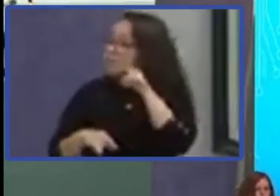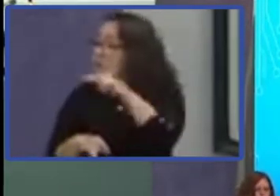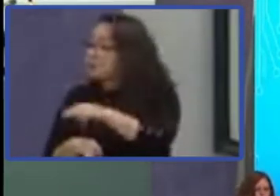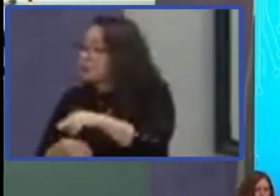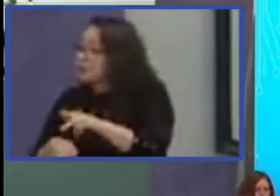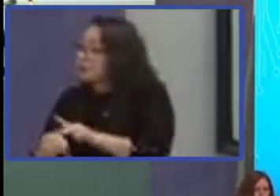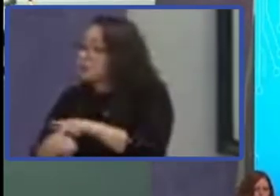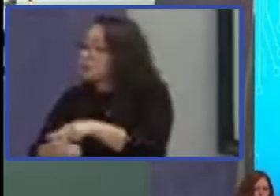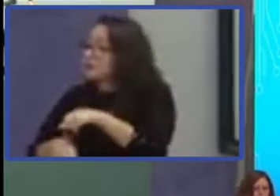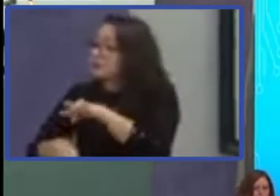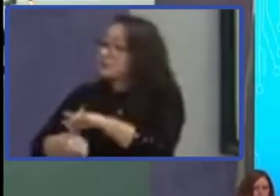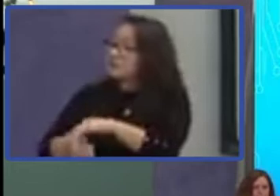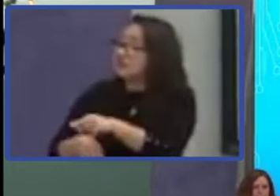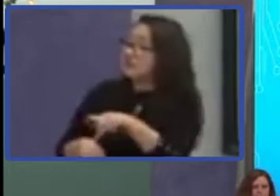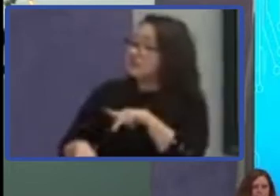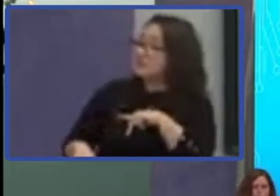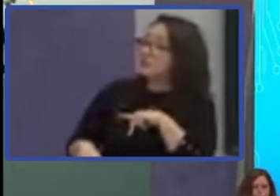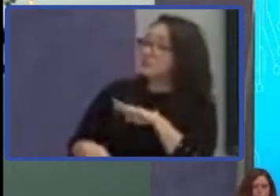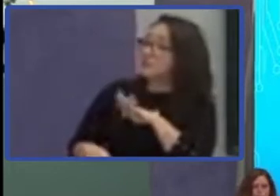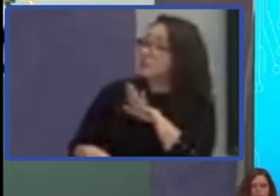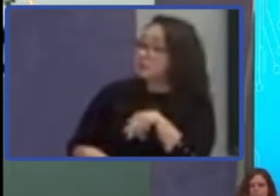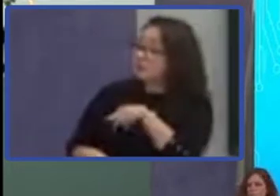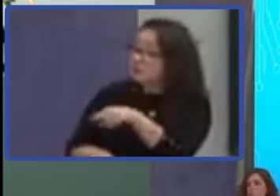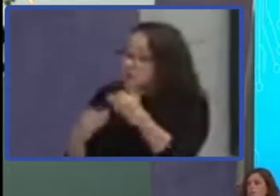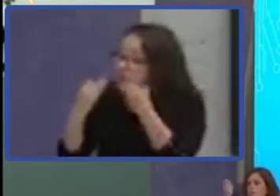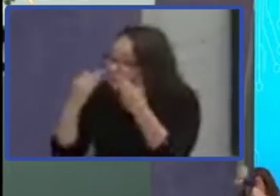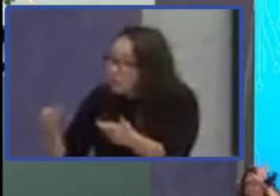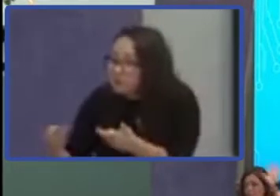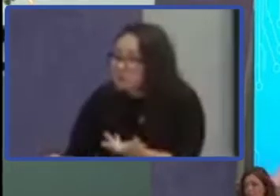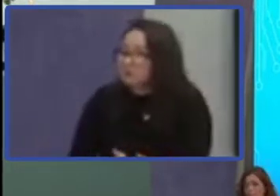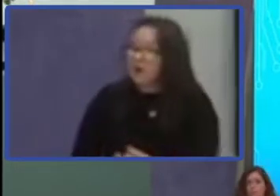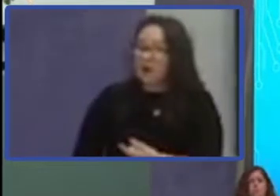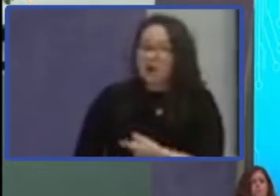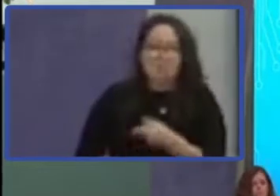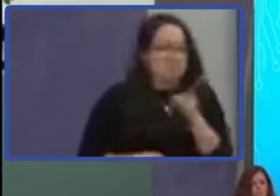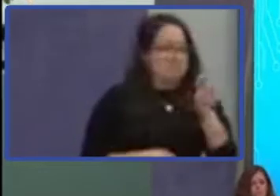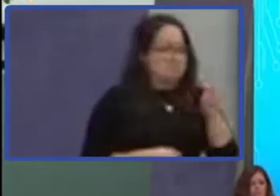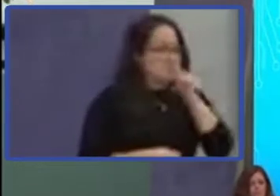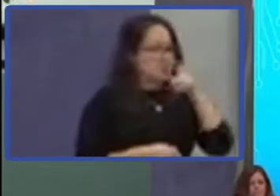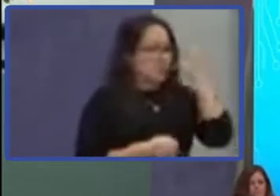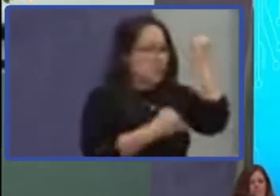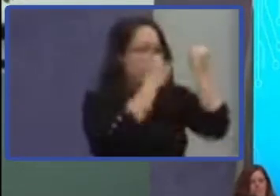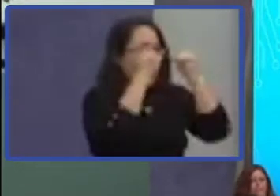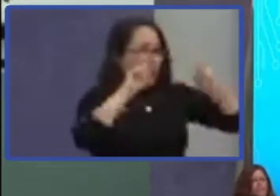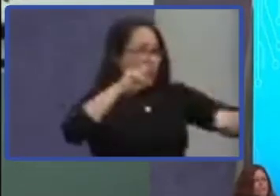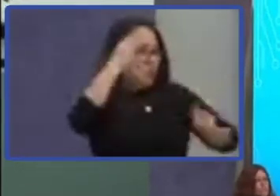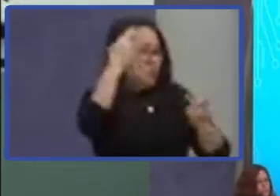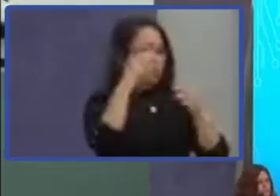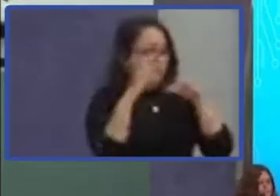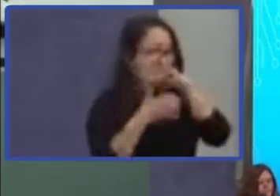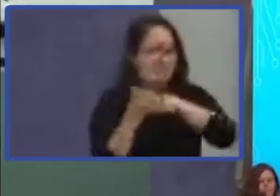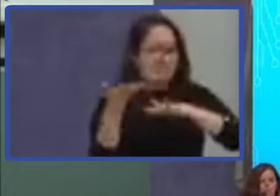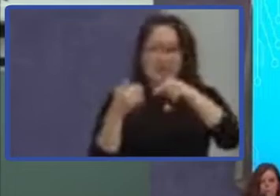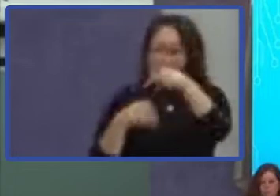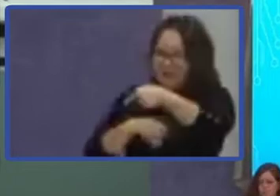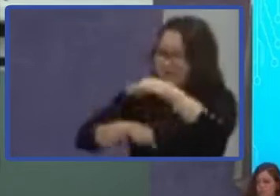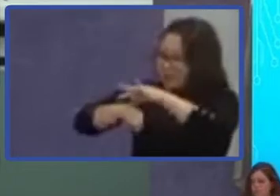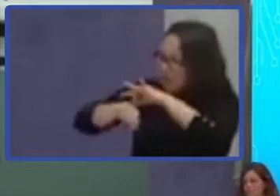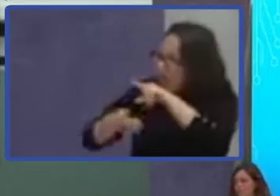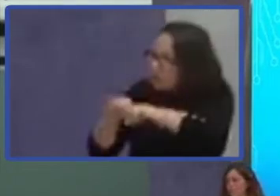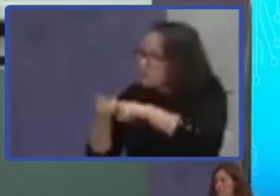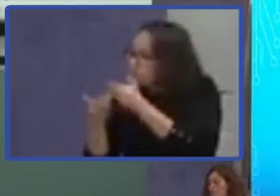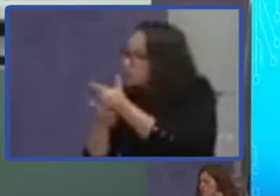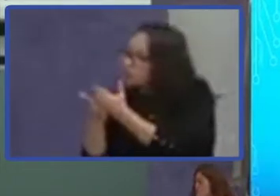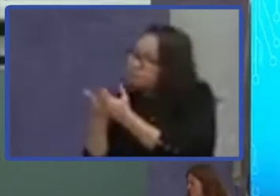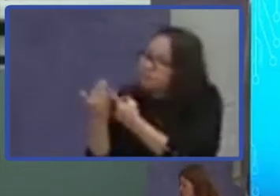tatuajes imagínense que locura y también puede ver el universo entero ahí entonces fíjense cuántos personajes